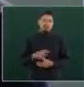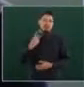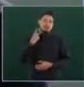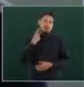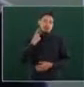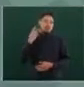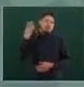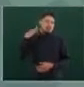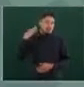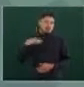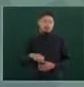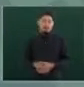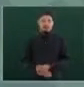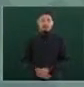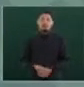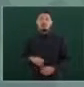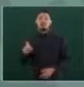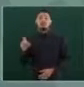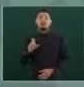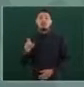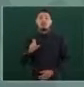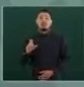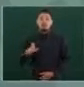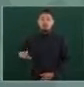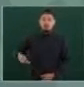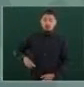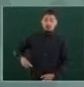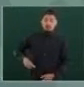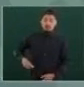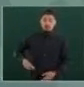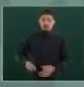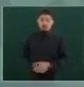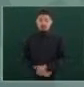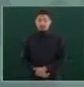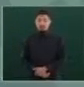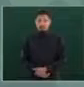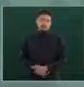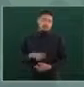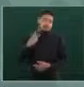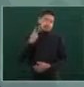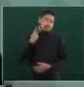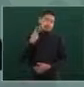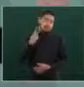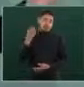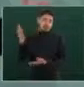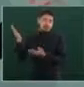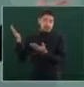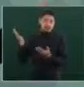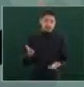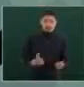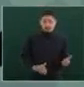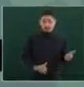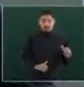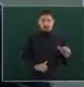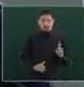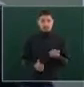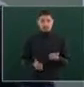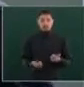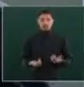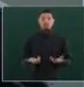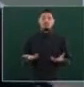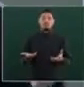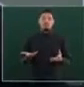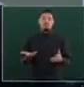es lo que está pasando y efectivamente en la sociedad actual se han dado muchos cambios probablemente en las generaciones jóvenes